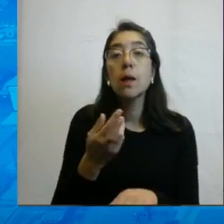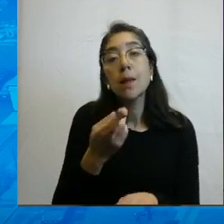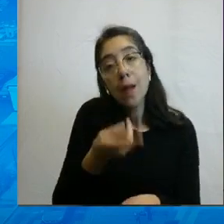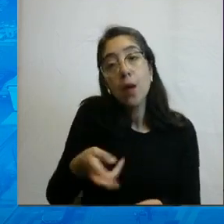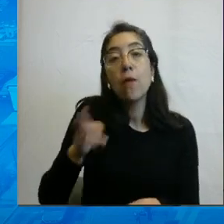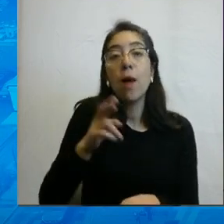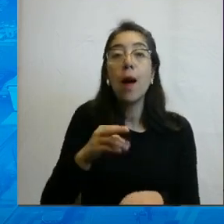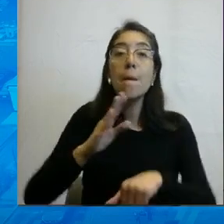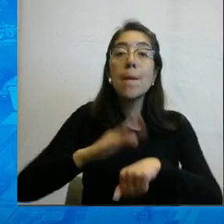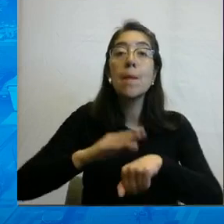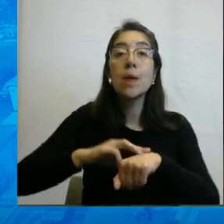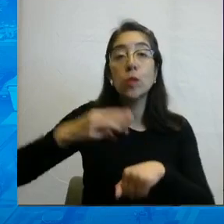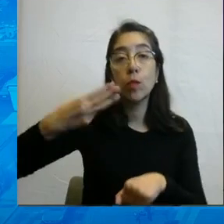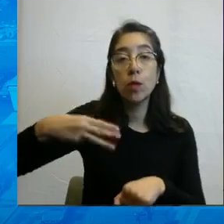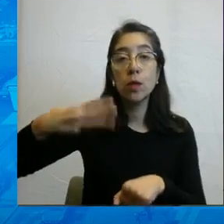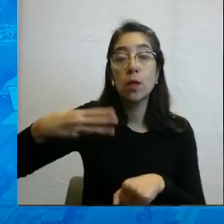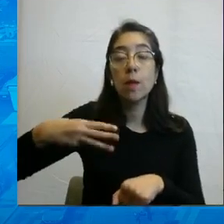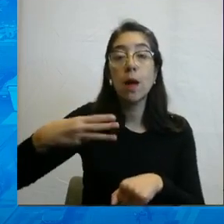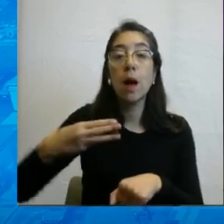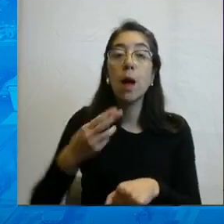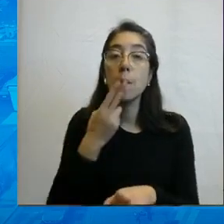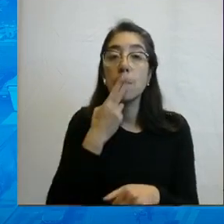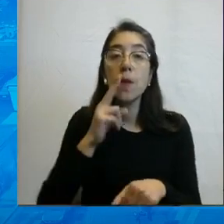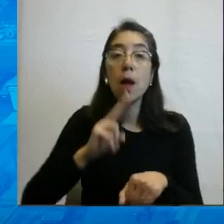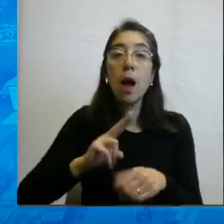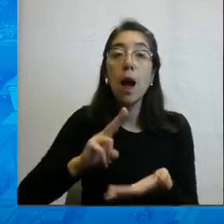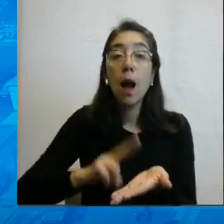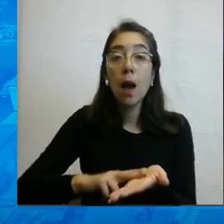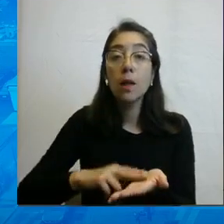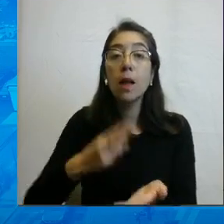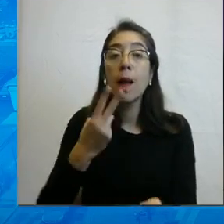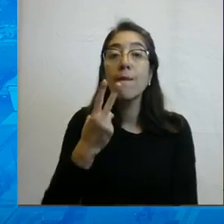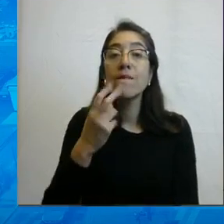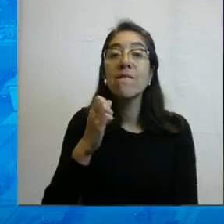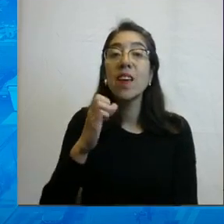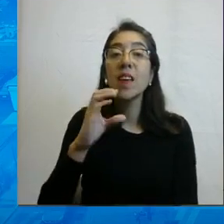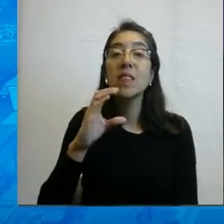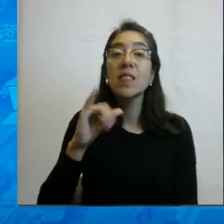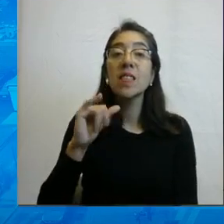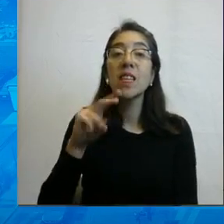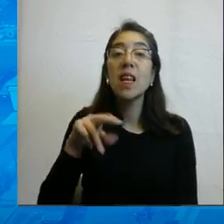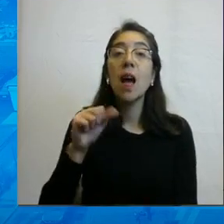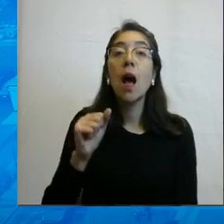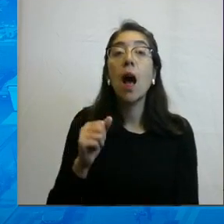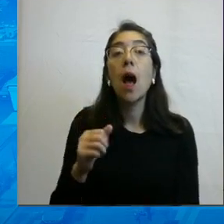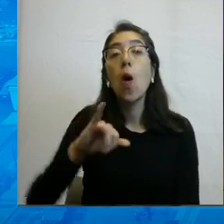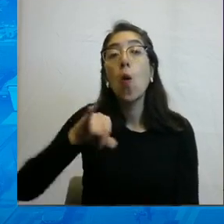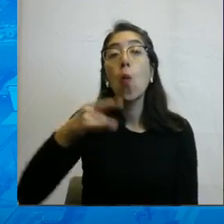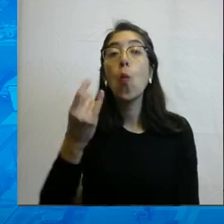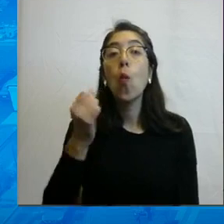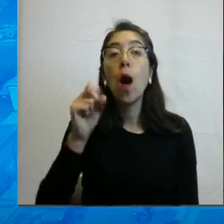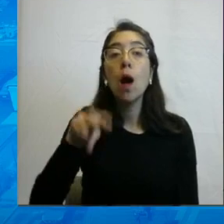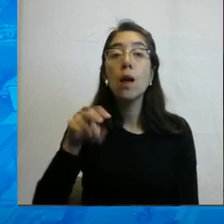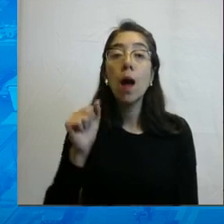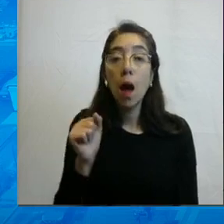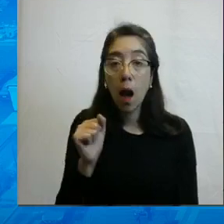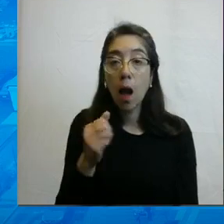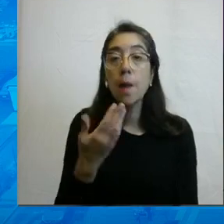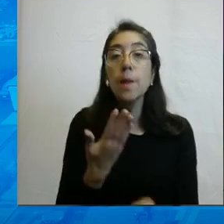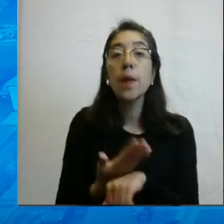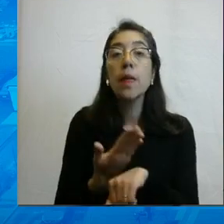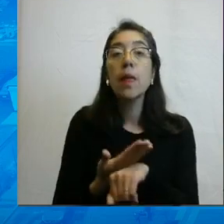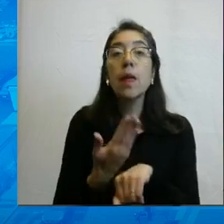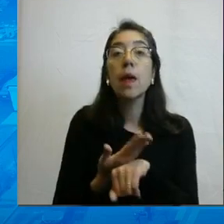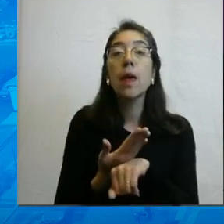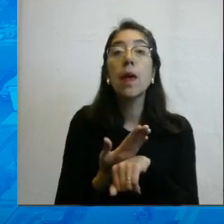de la directora de Misión y Finanzas remite informe de pasivos acumulados al segundo semestre del 2023. 3.18, Contraloría General de la